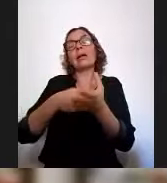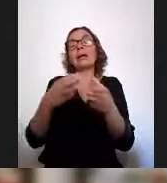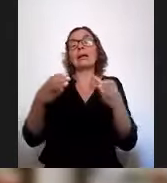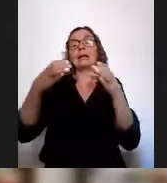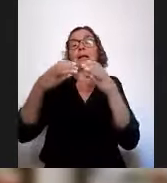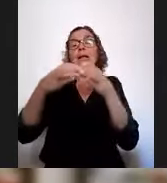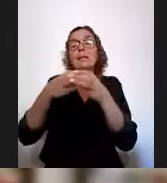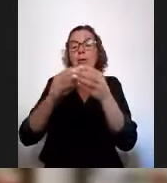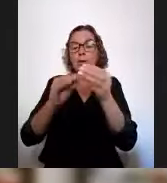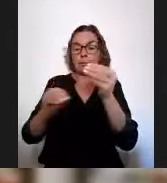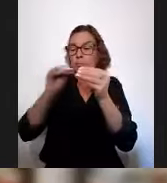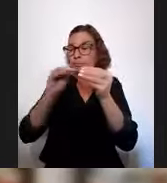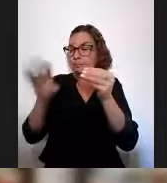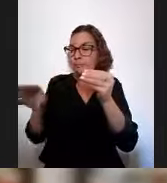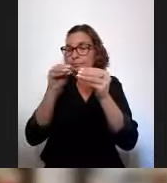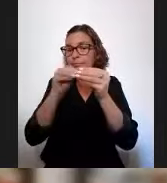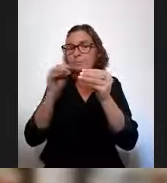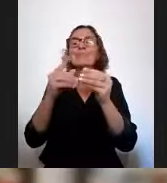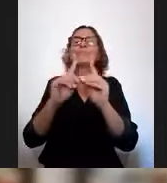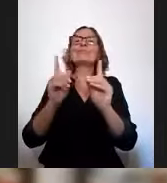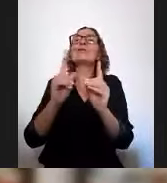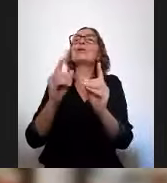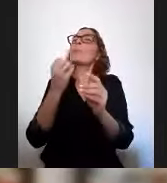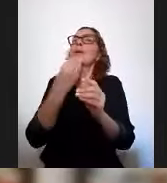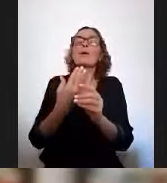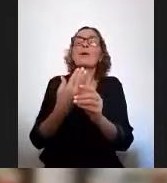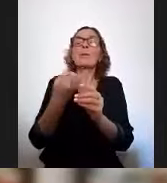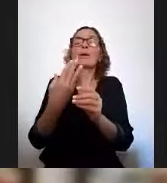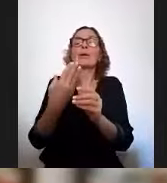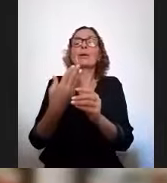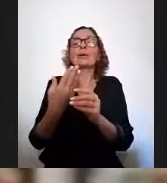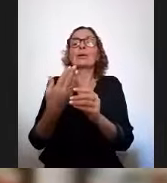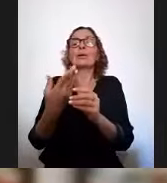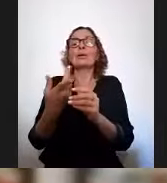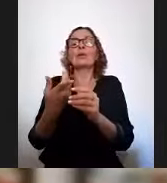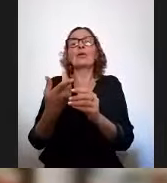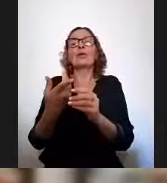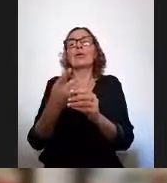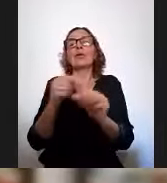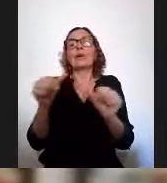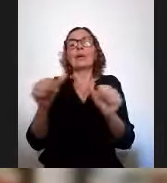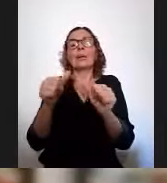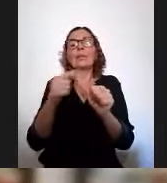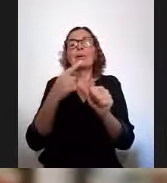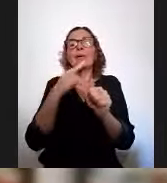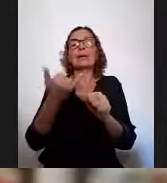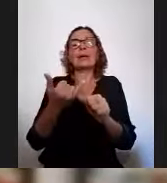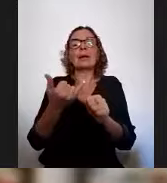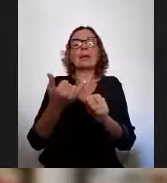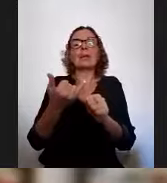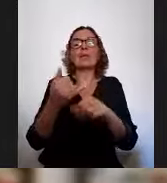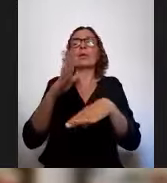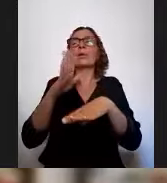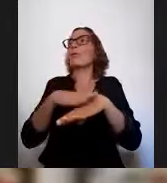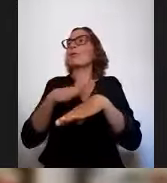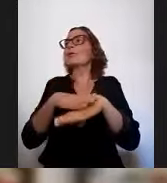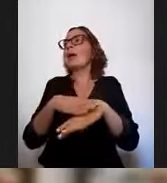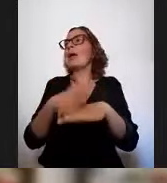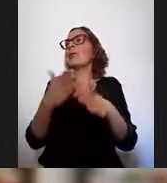armé no era un equipo adecuado. ¿Por qué? Porque no teníamos los mismos valores, porque no teníamos el mismo compromiso,